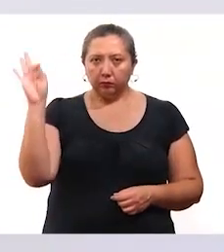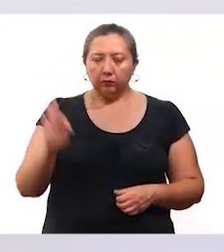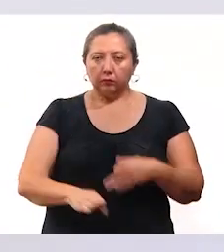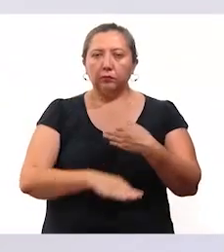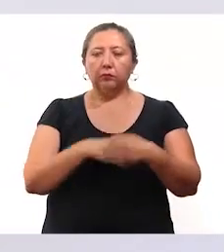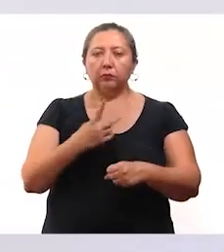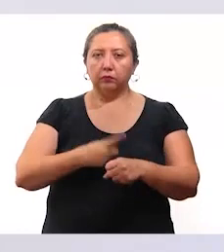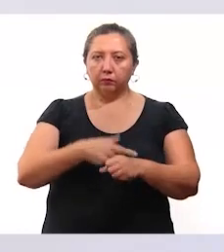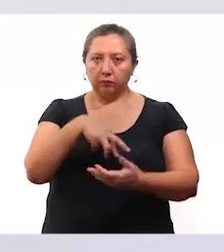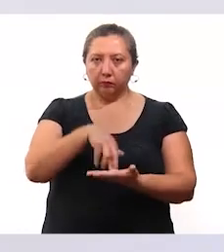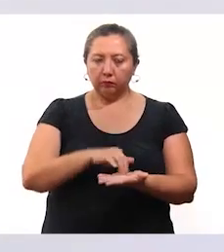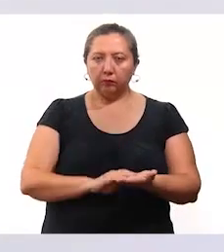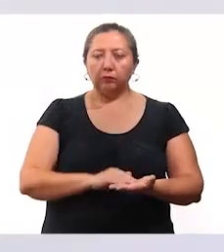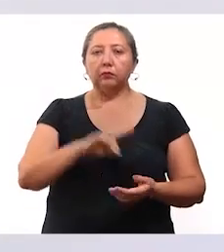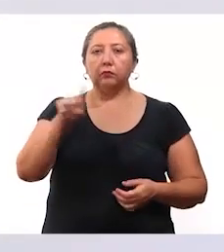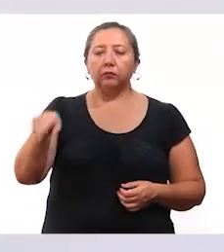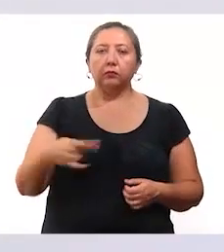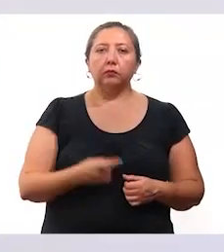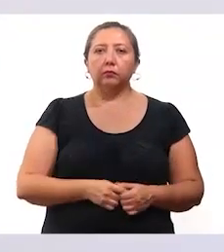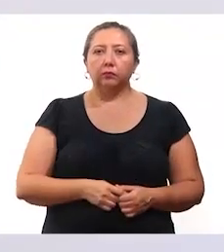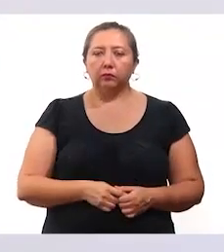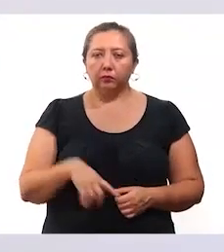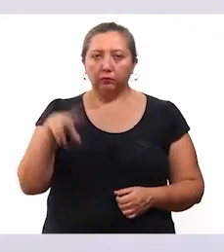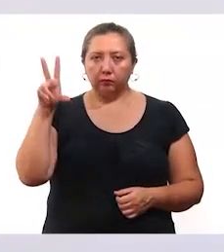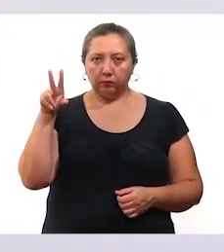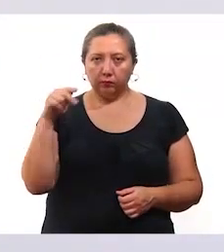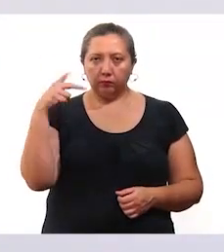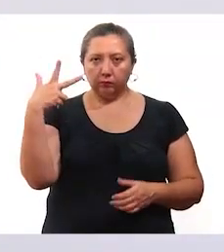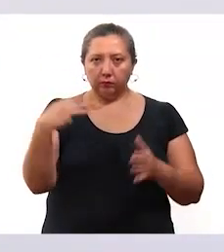del total de contagios registrados, que es